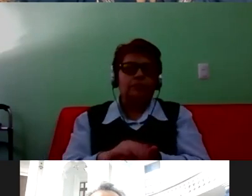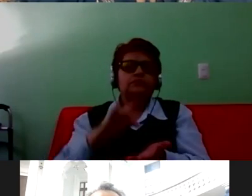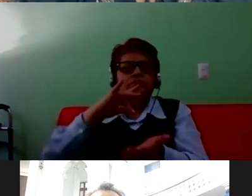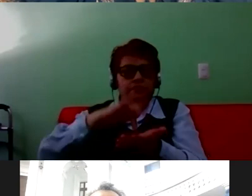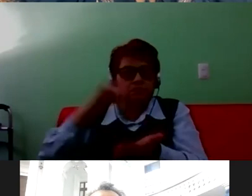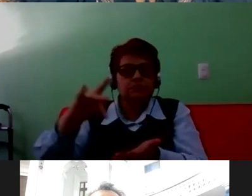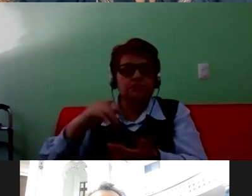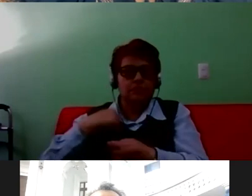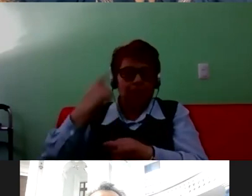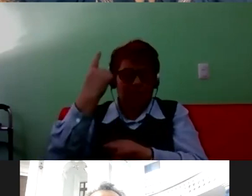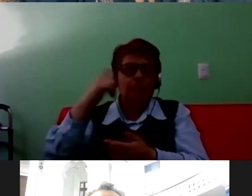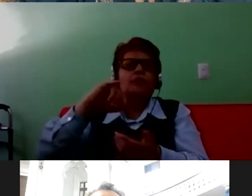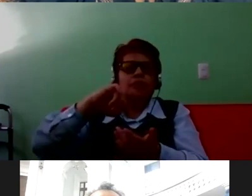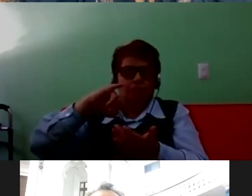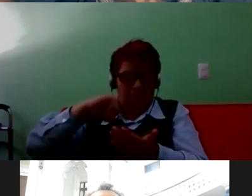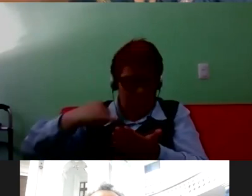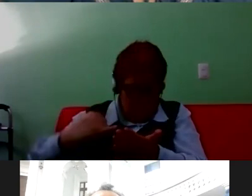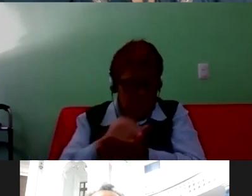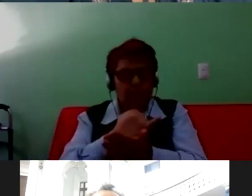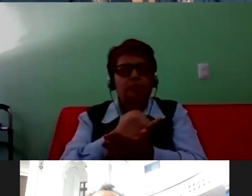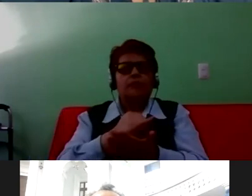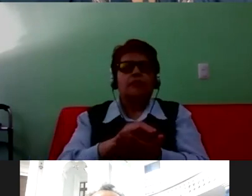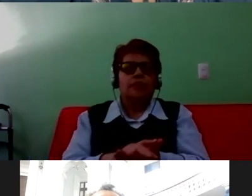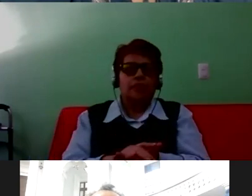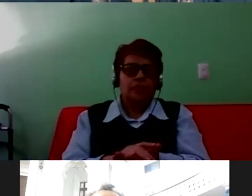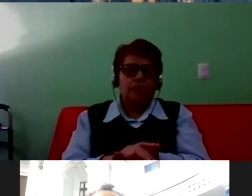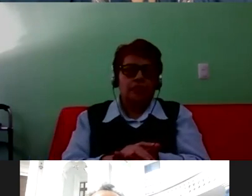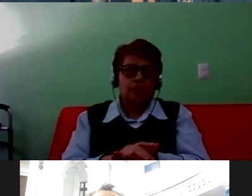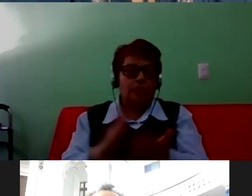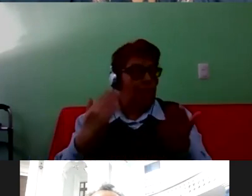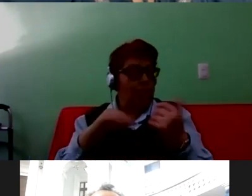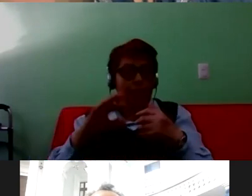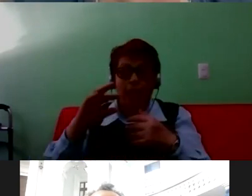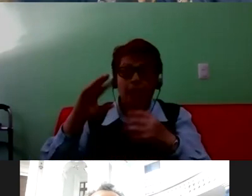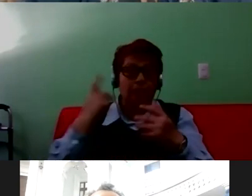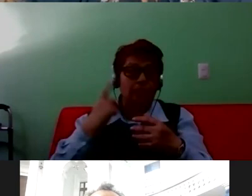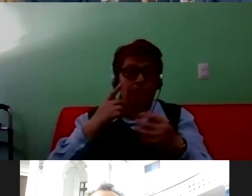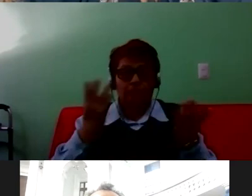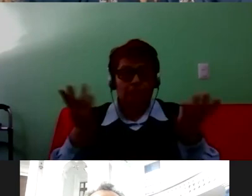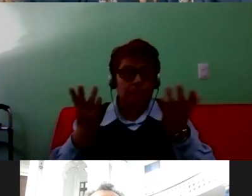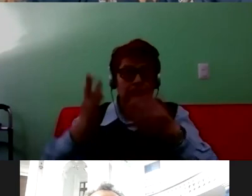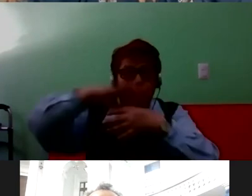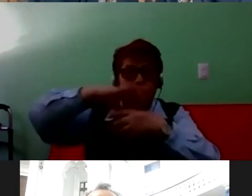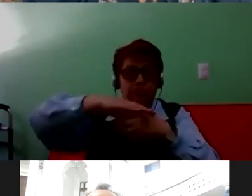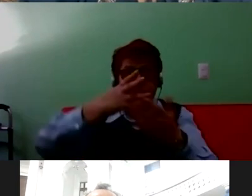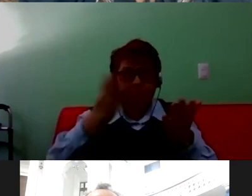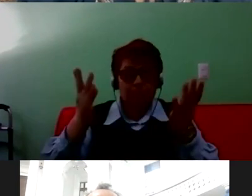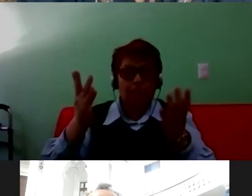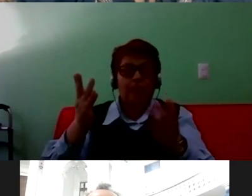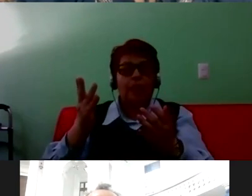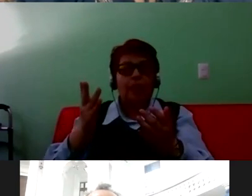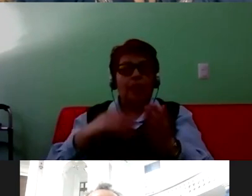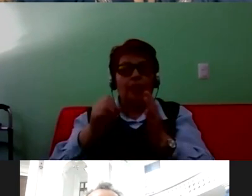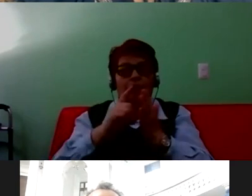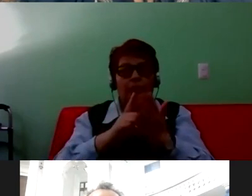Gracias. El de la voz, a favor del dictamen. Ya no hay diputados presentes para emitir su voto. En tanto, le